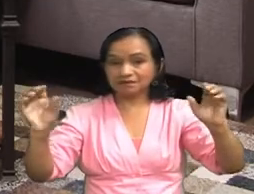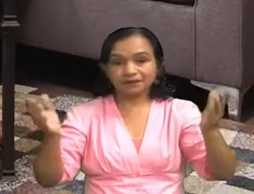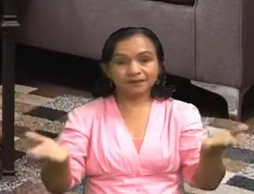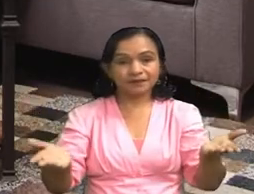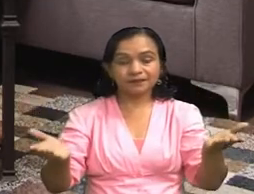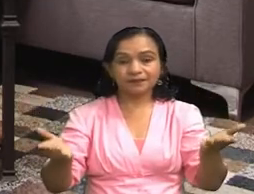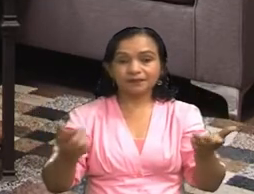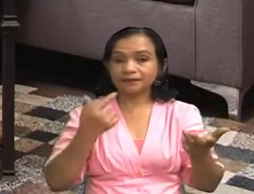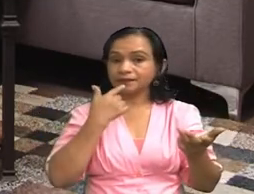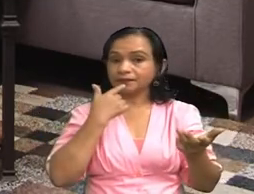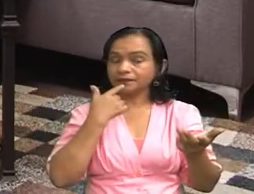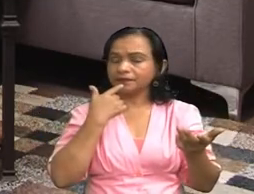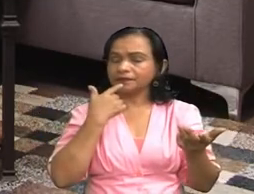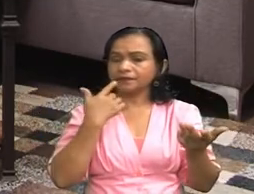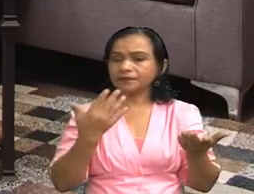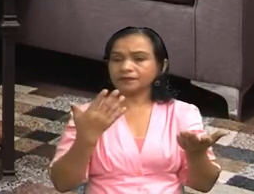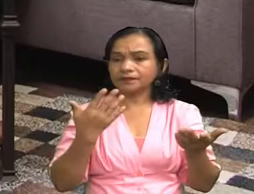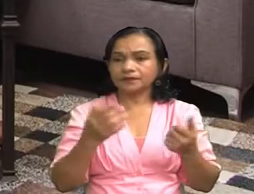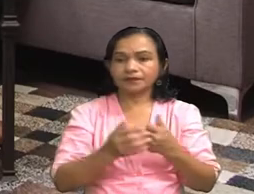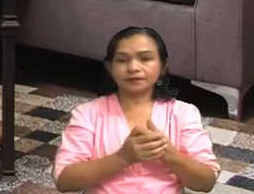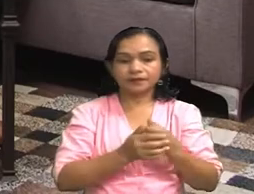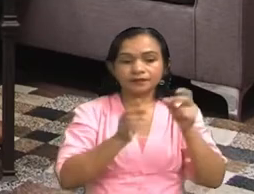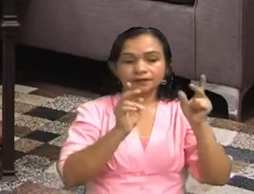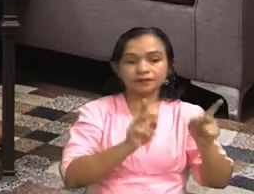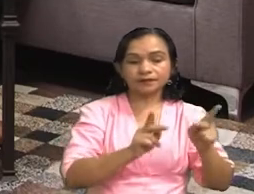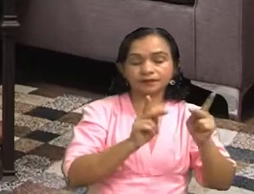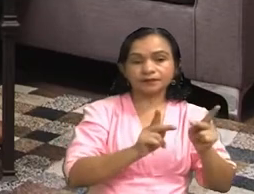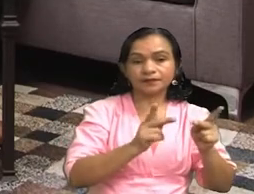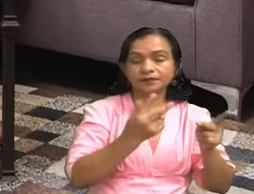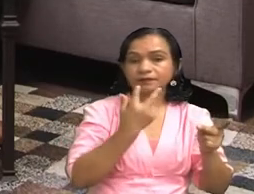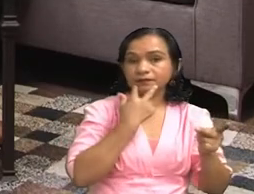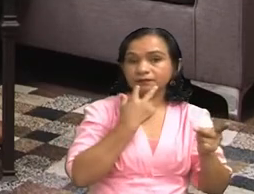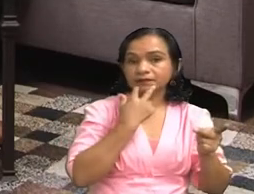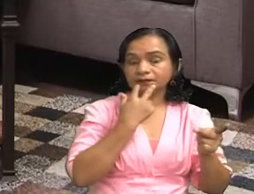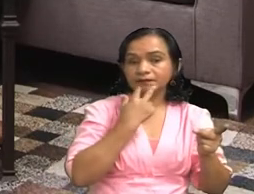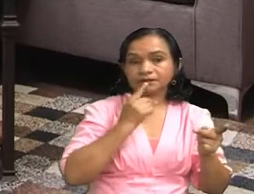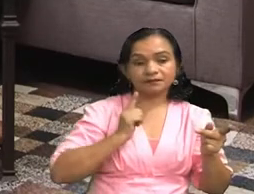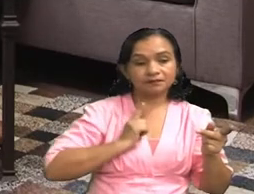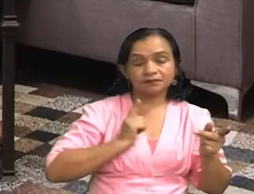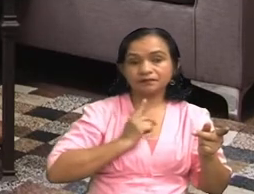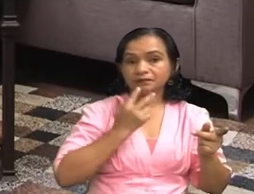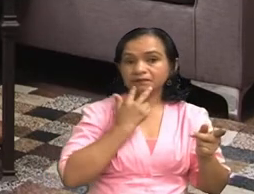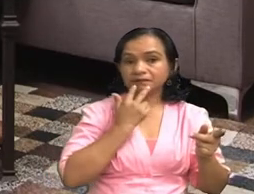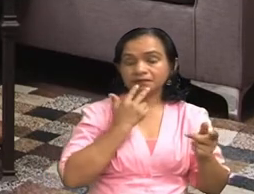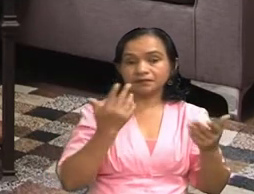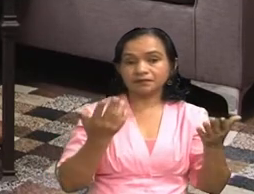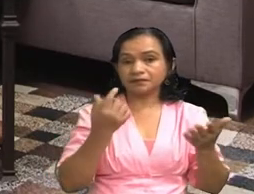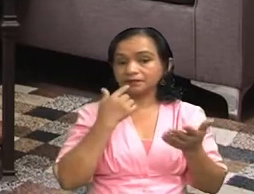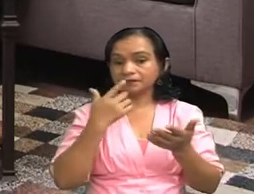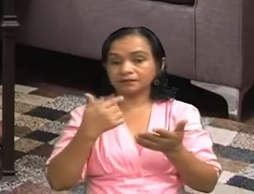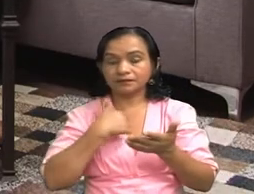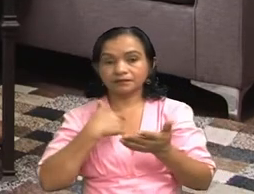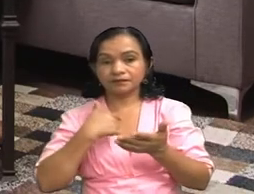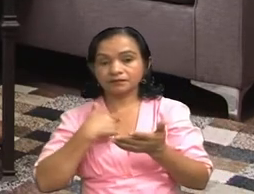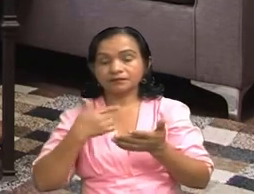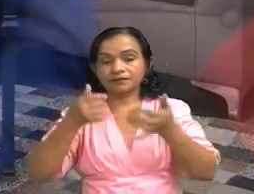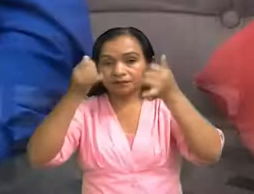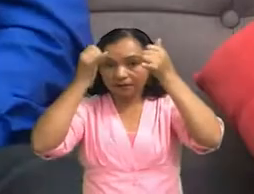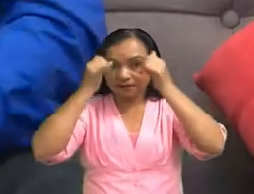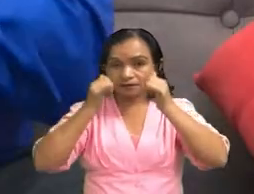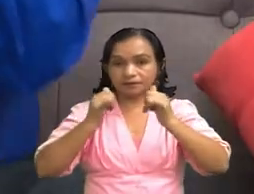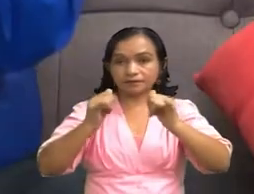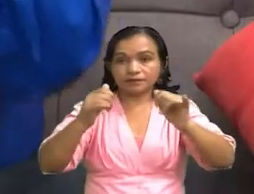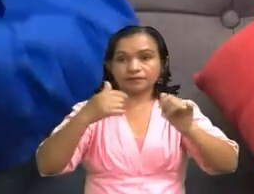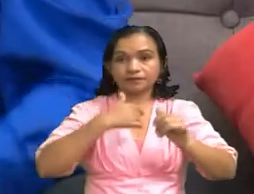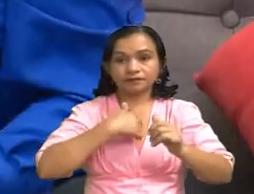porque el pequeño productor no tenía alternativa. Le digo porque yo soy productor ganadero,